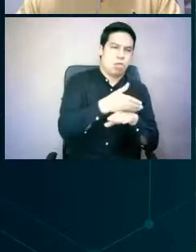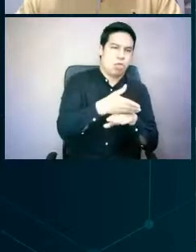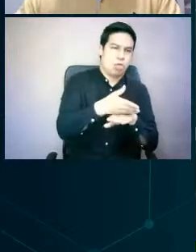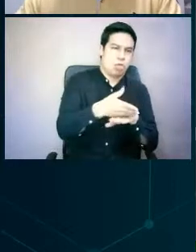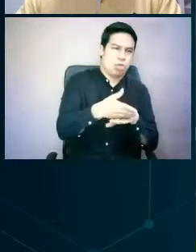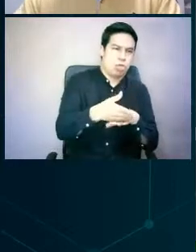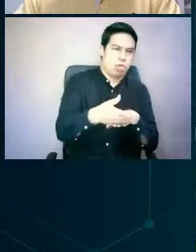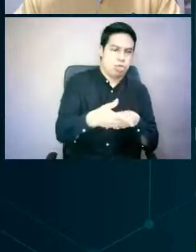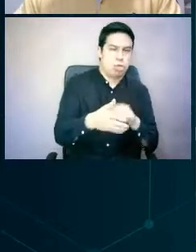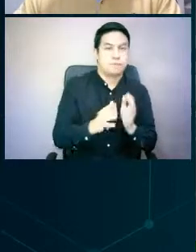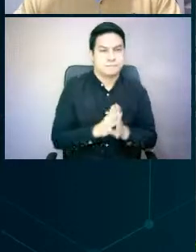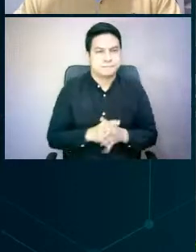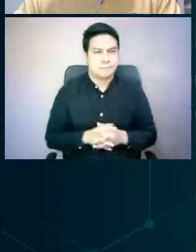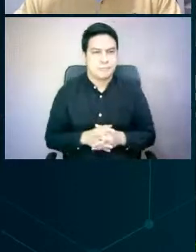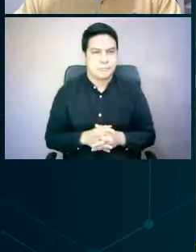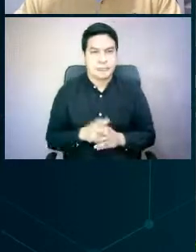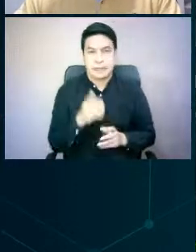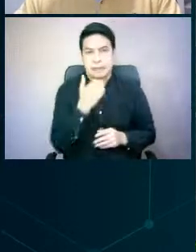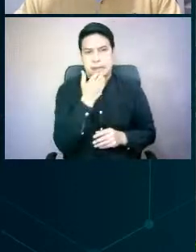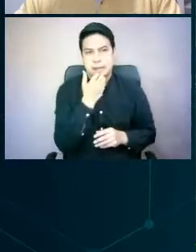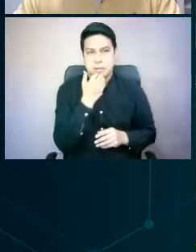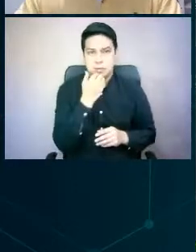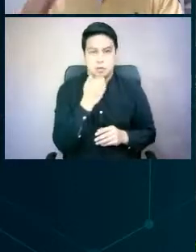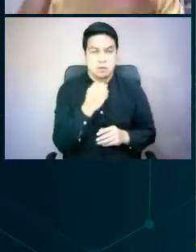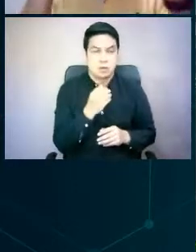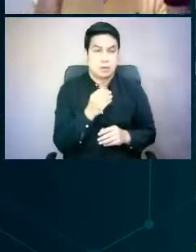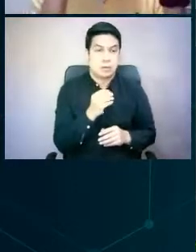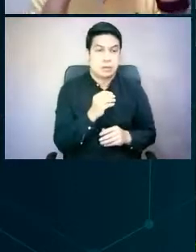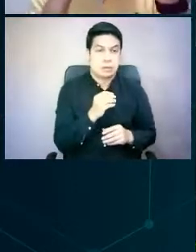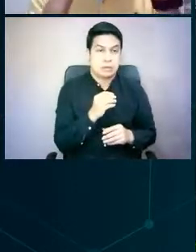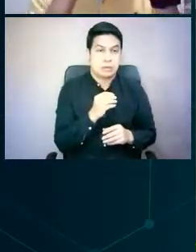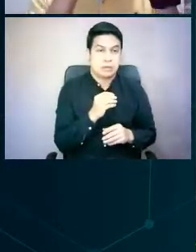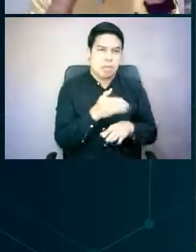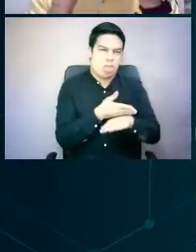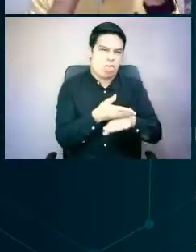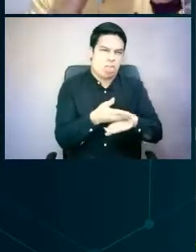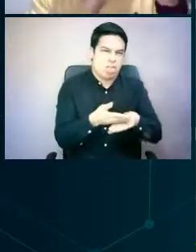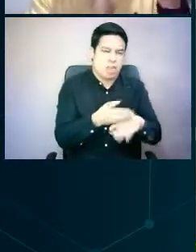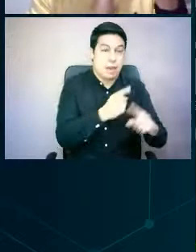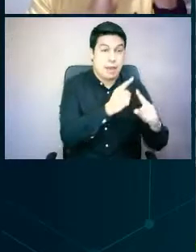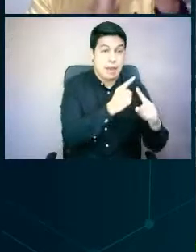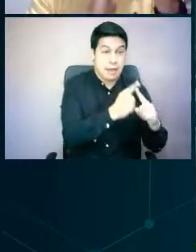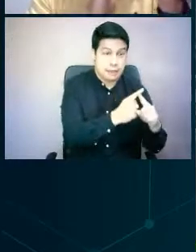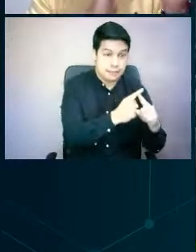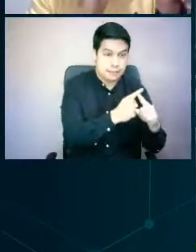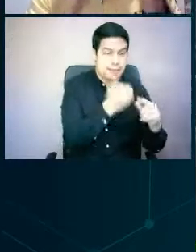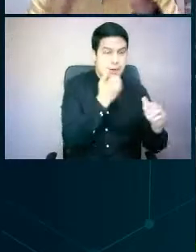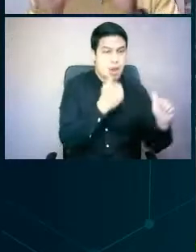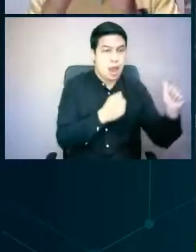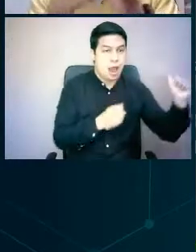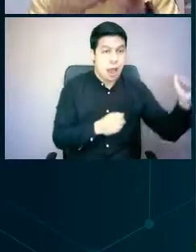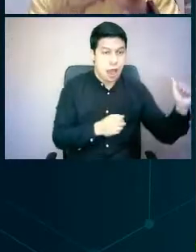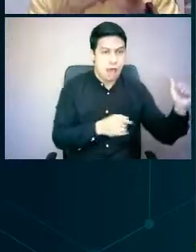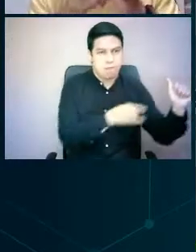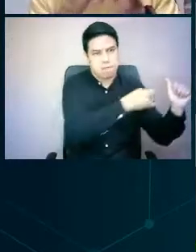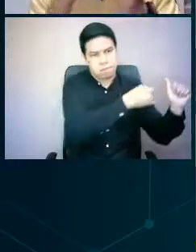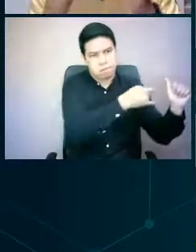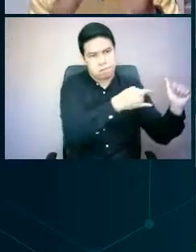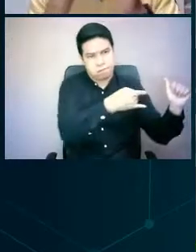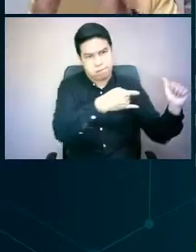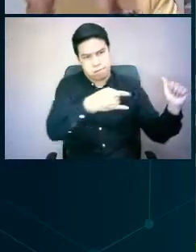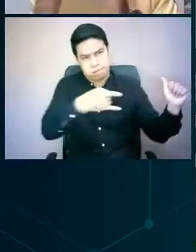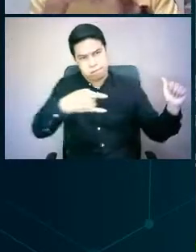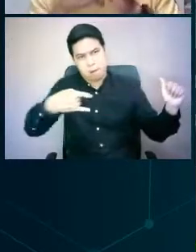entonces si el retardo X, que es el retardo que sufren los paquetes de datos para viajar desde el punto A hasta el punto B,